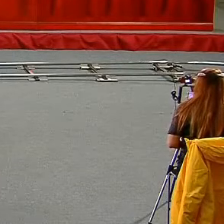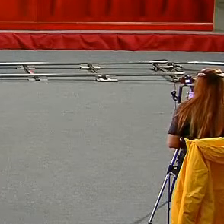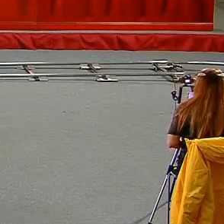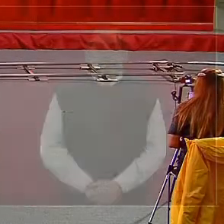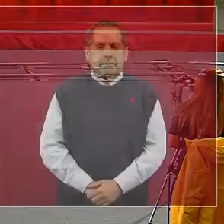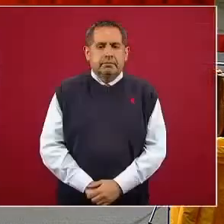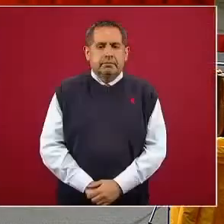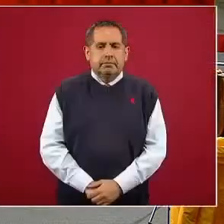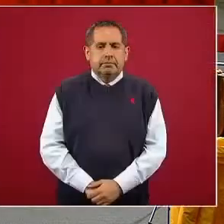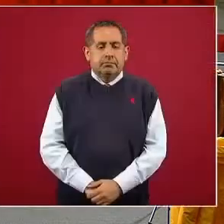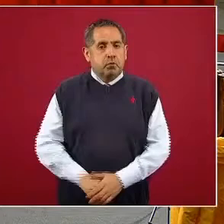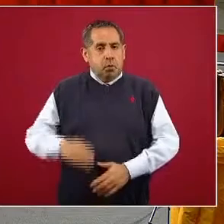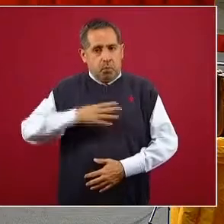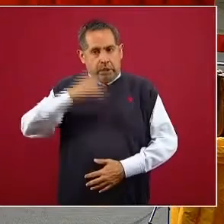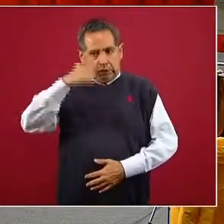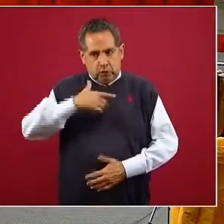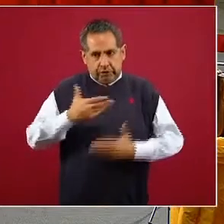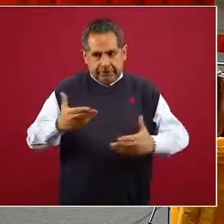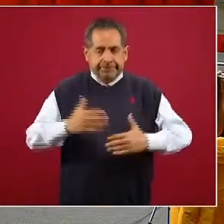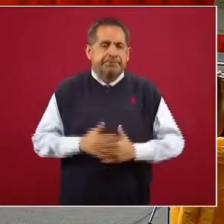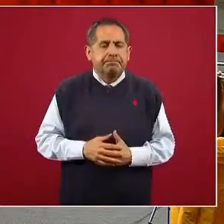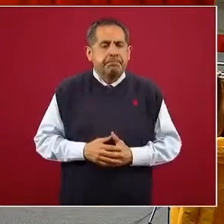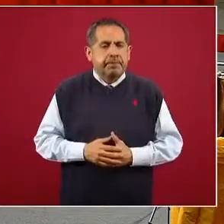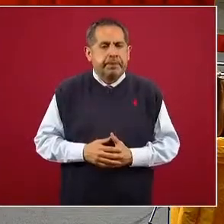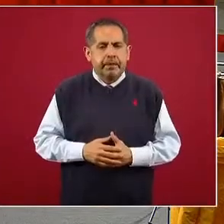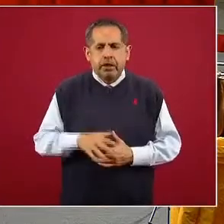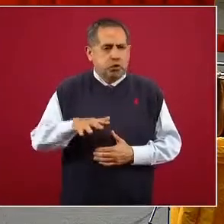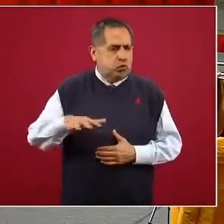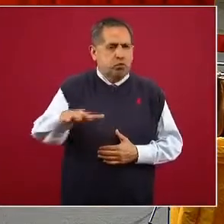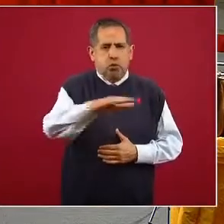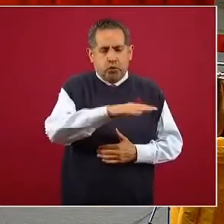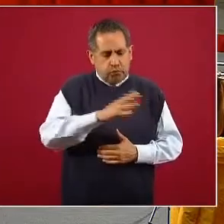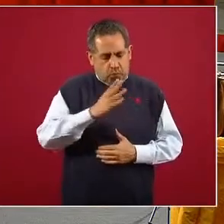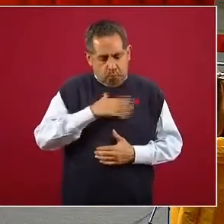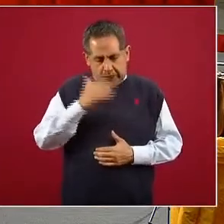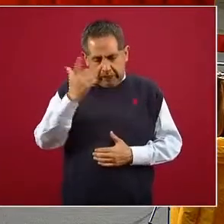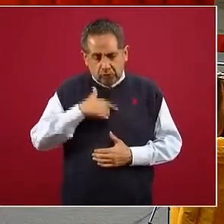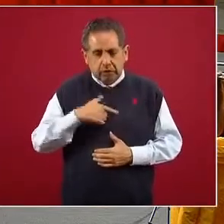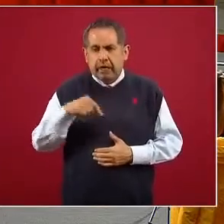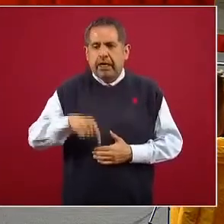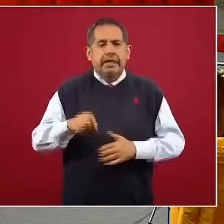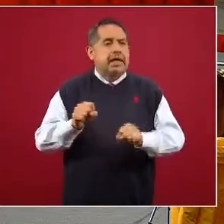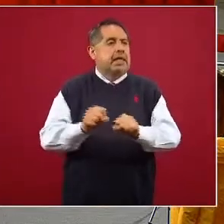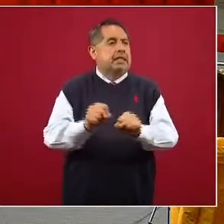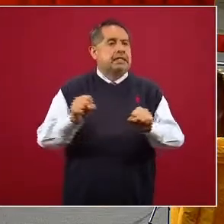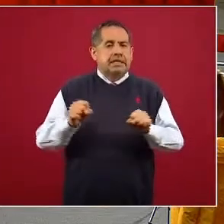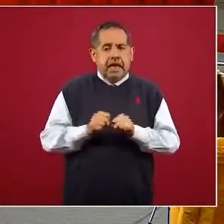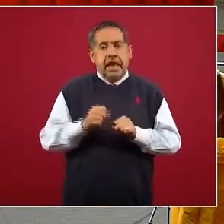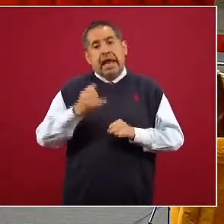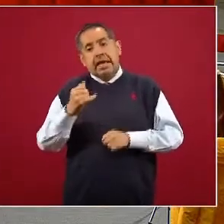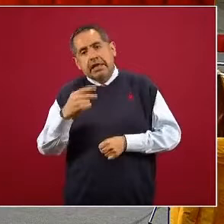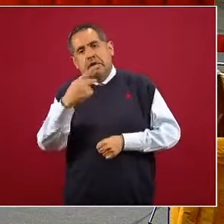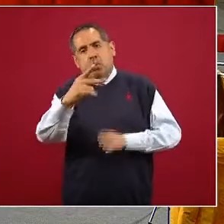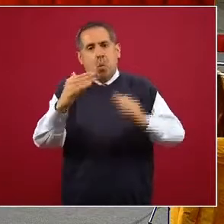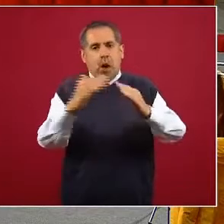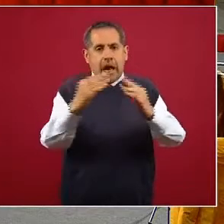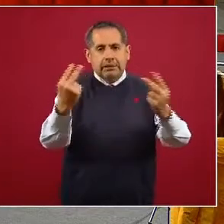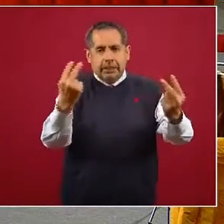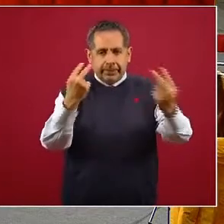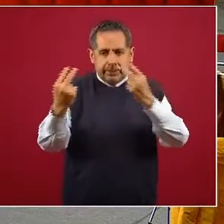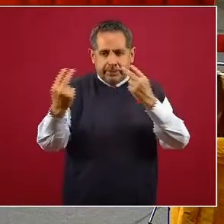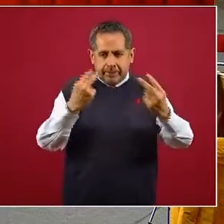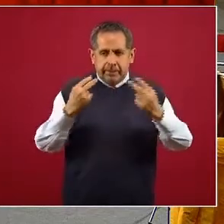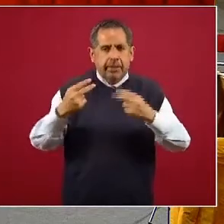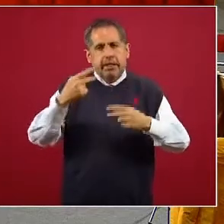Muy buenas noches, tengan todas y todos ustedes aquí en la sala y allá en sus casas, en sus